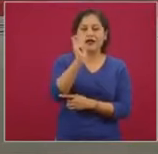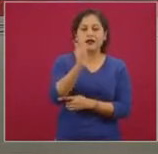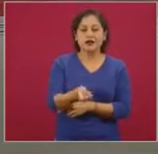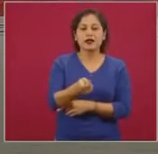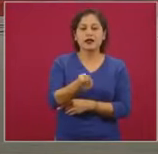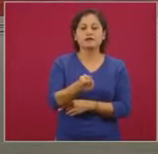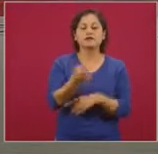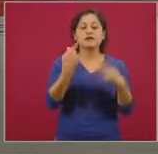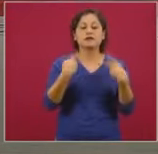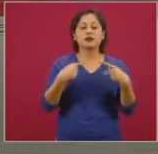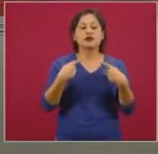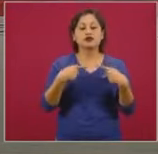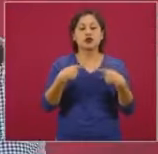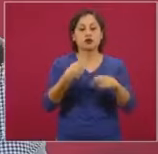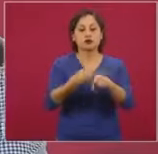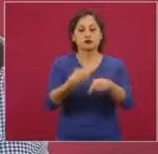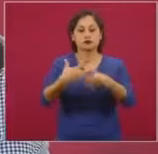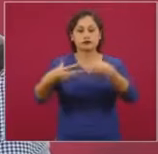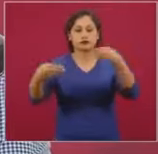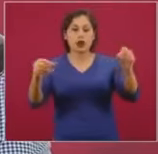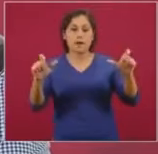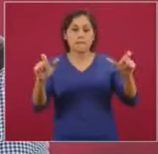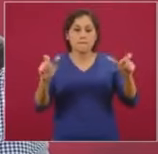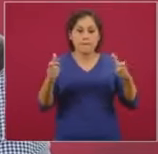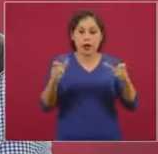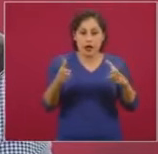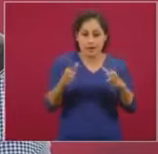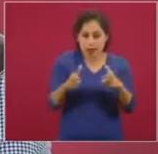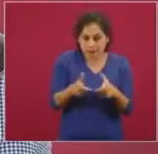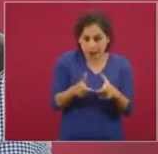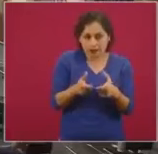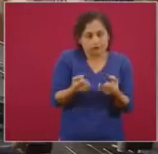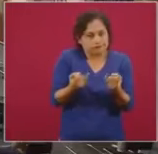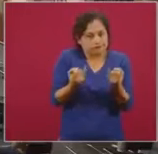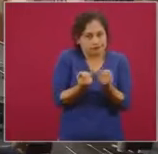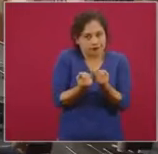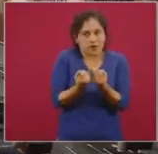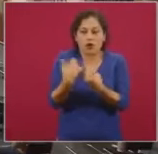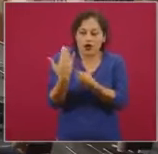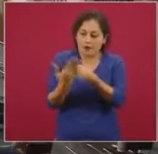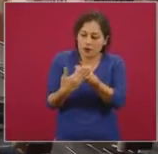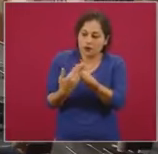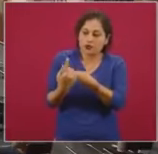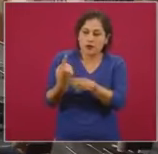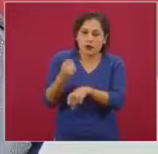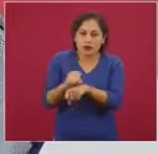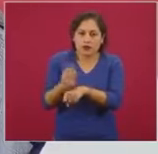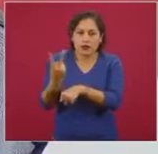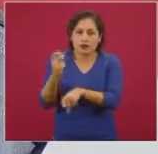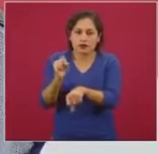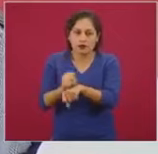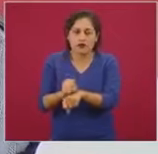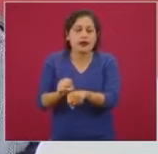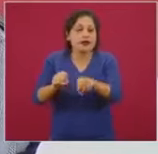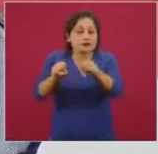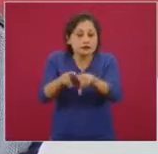casos. Cuando tenemos una disminución de casos, también la expectativa es que en 1 o 2 semanas más podamos ver también una